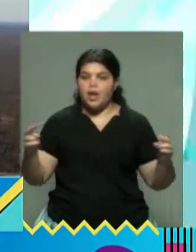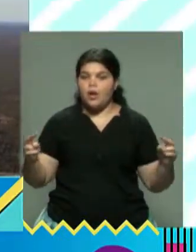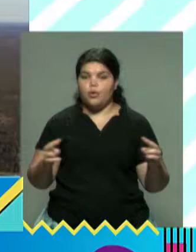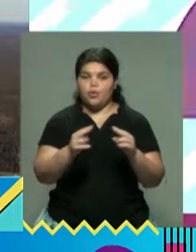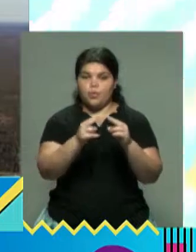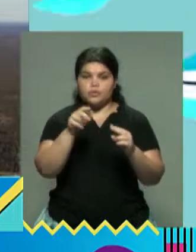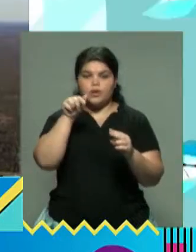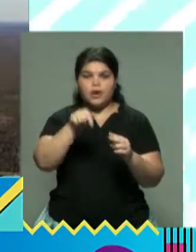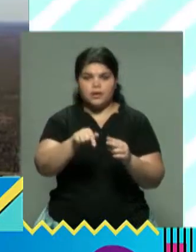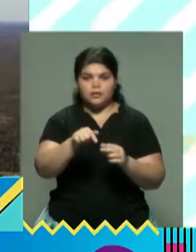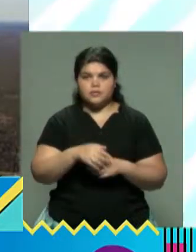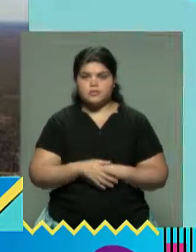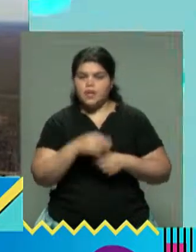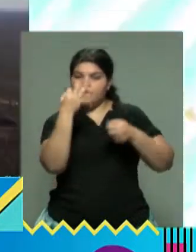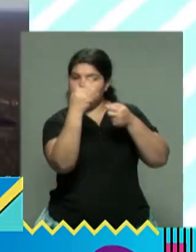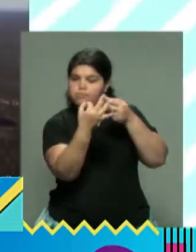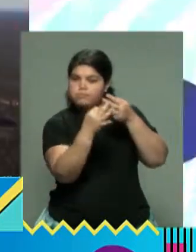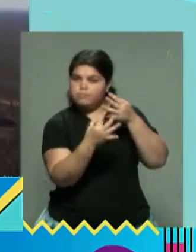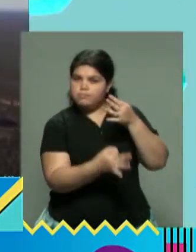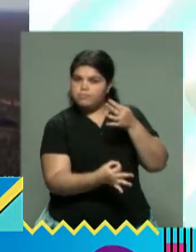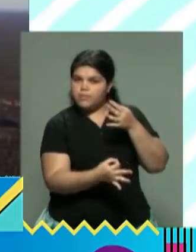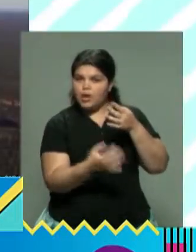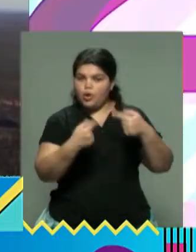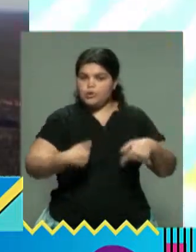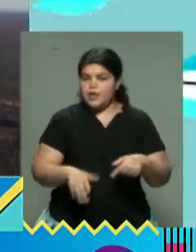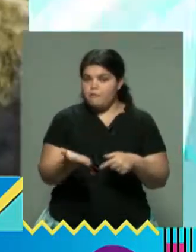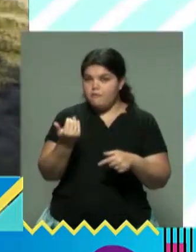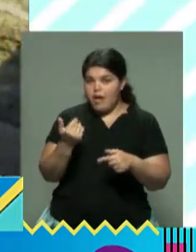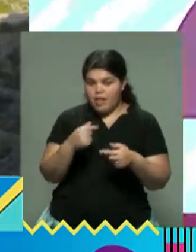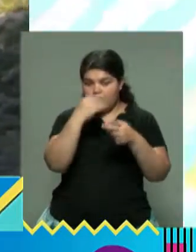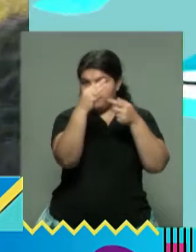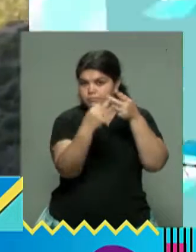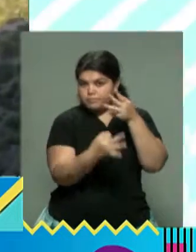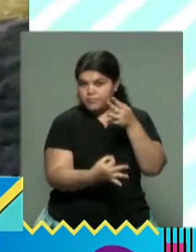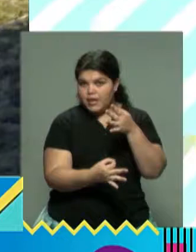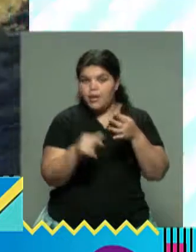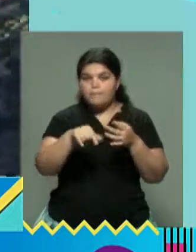obviamente ajustamos detalles, por así decirlo, para que este encuentro